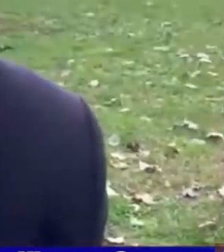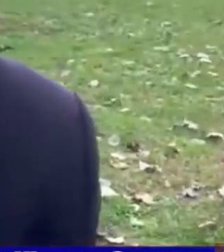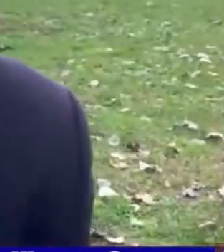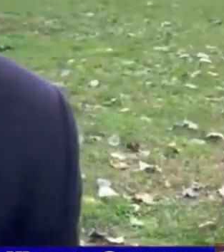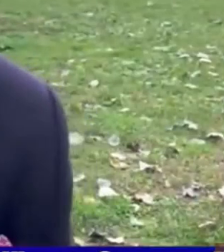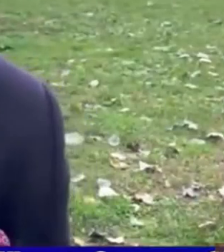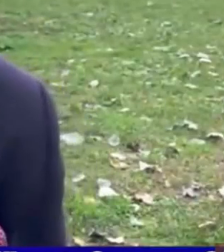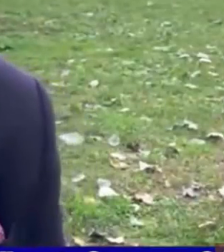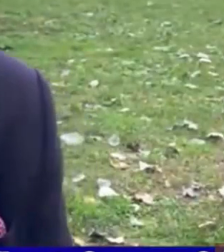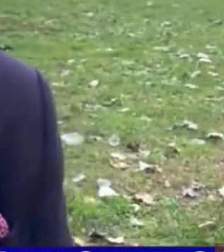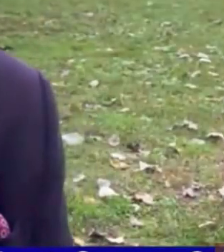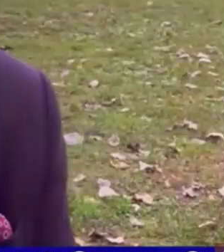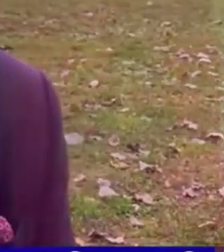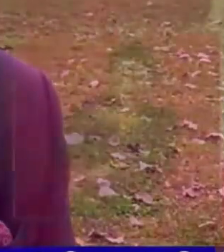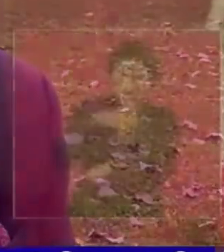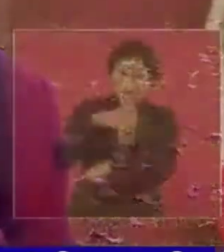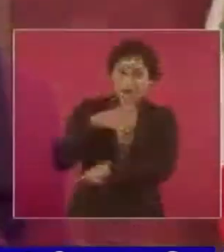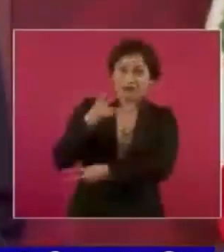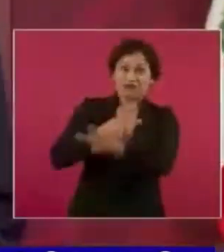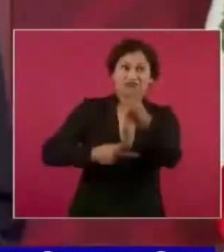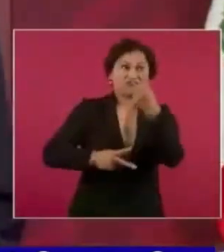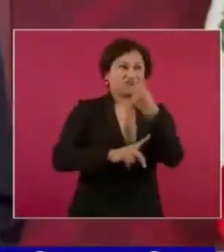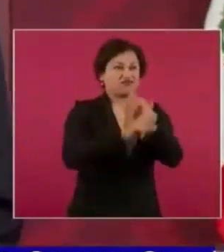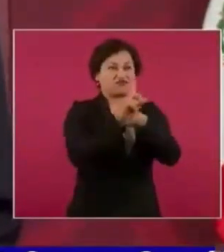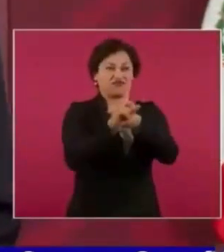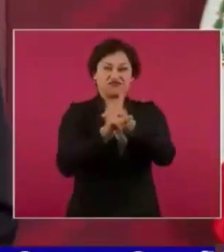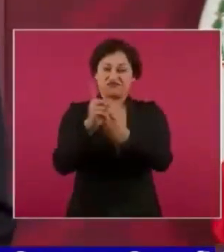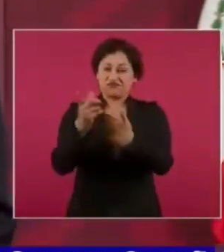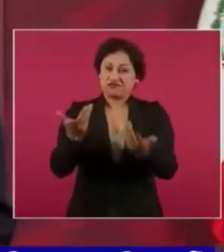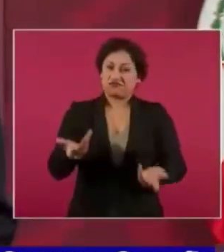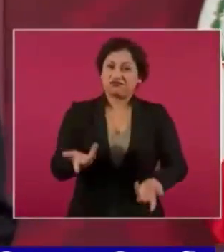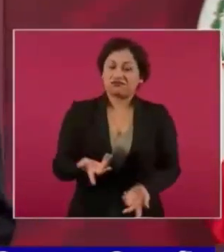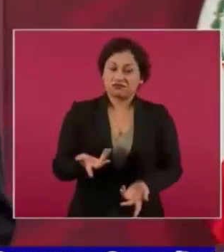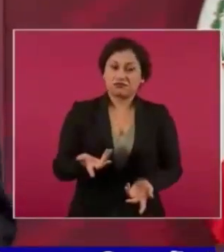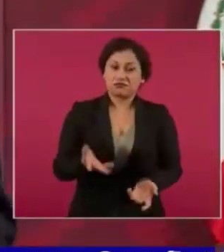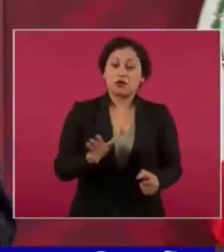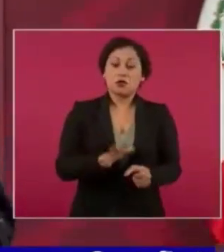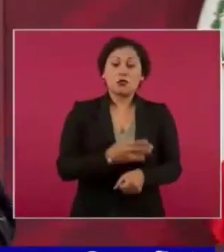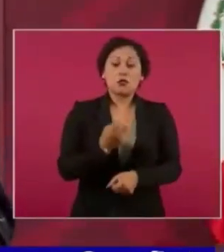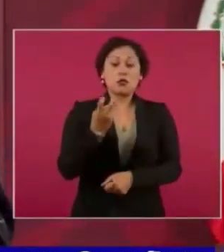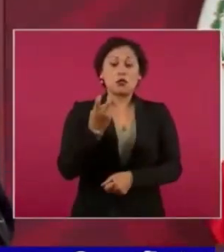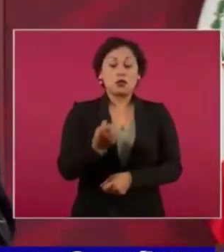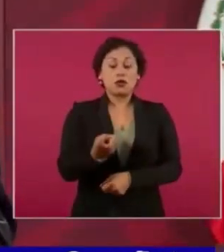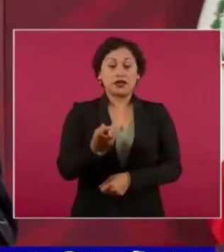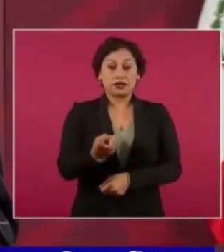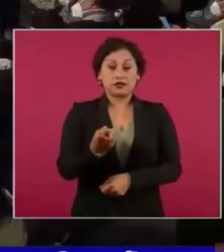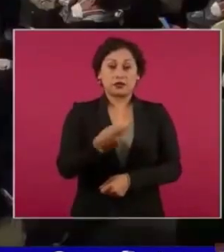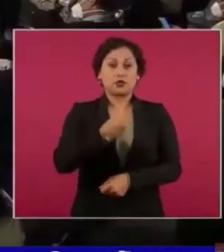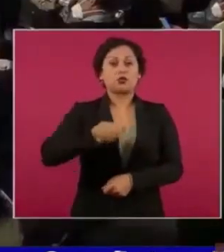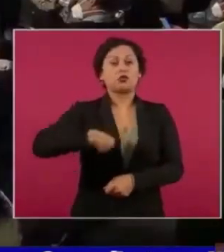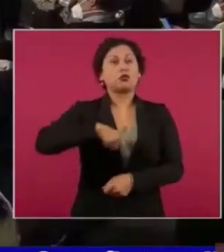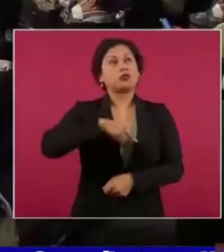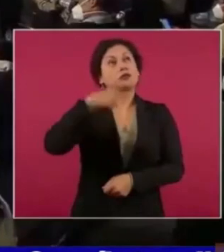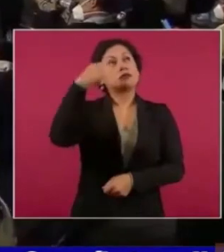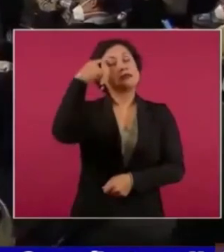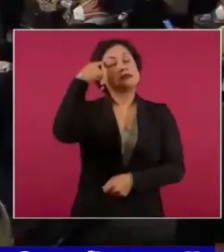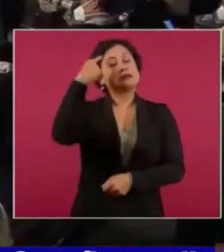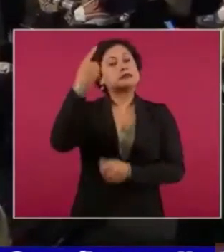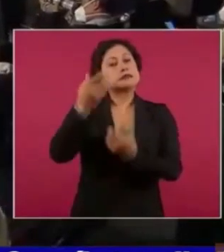rápido, que eso no lo pueden hacer los gobiernos estatales. ¿De qué se